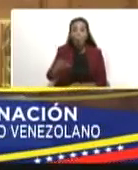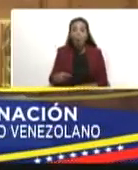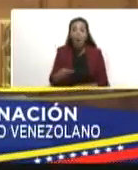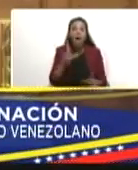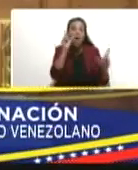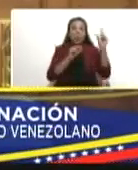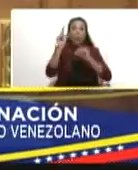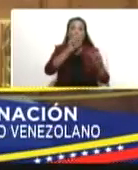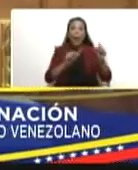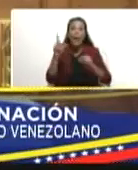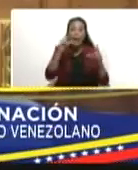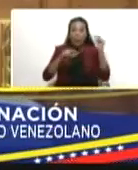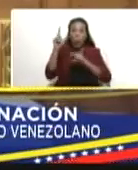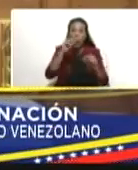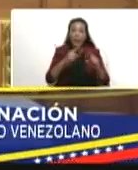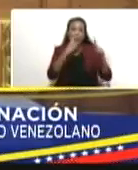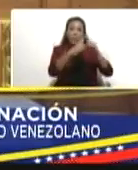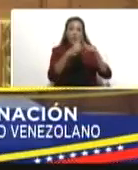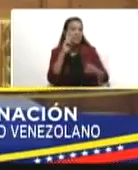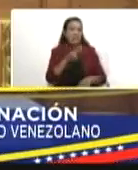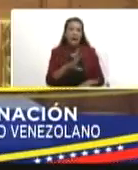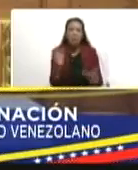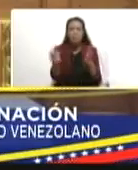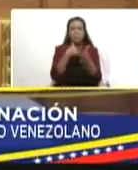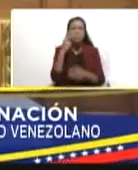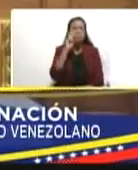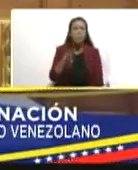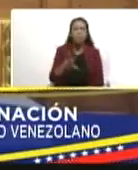Twitter pero Twitter ya no lo ve